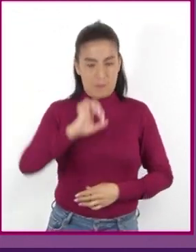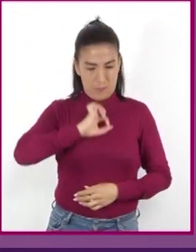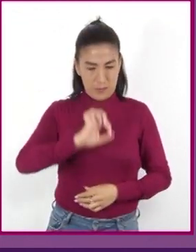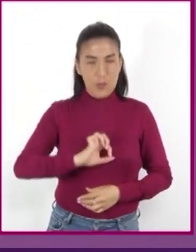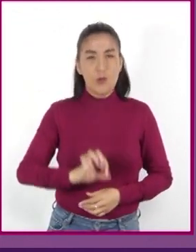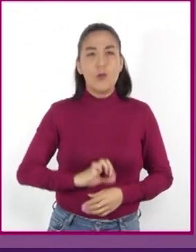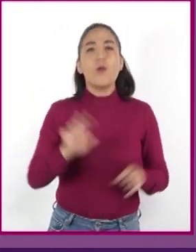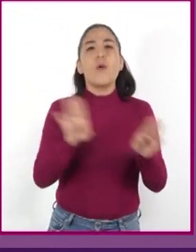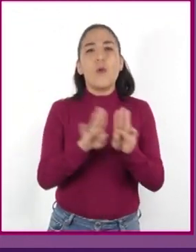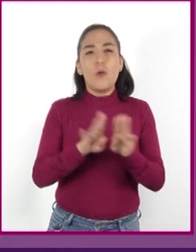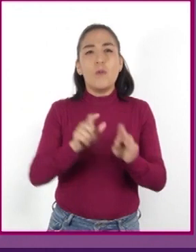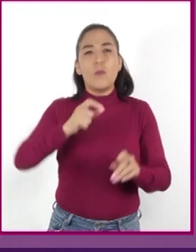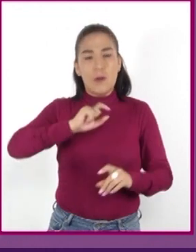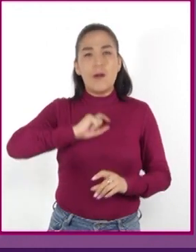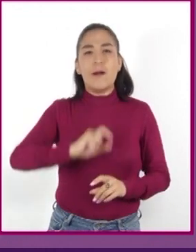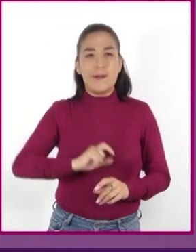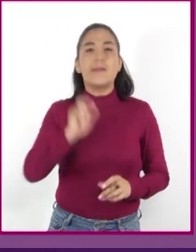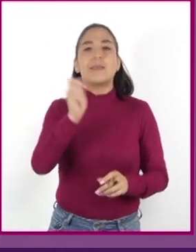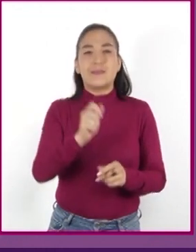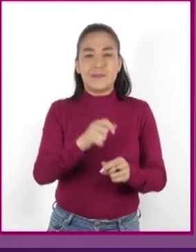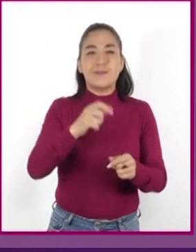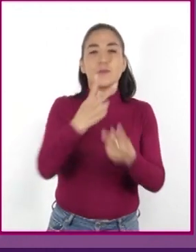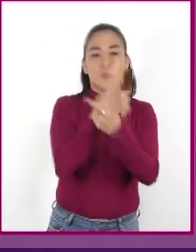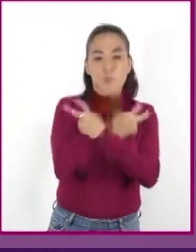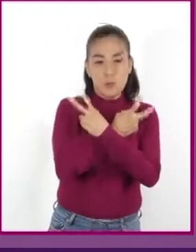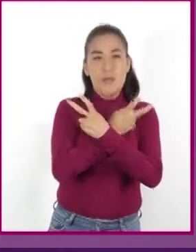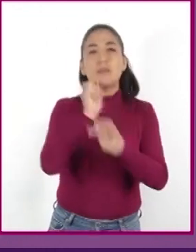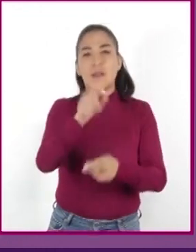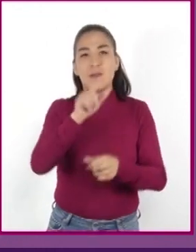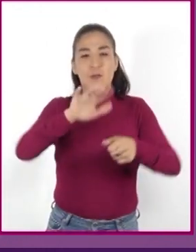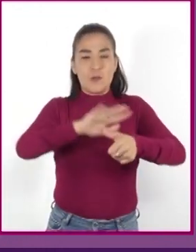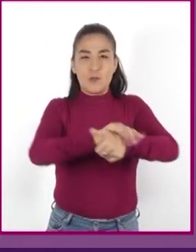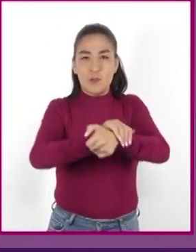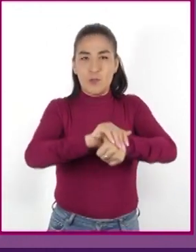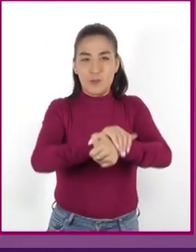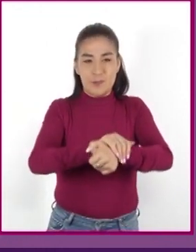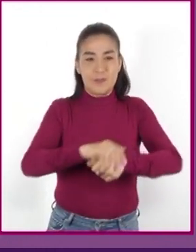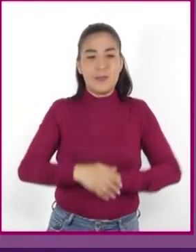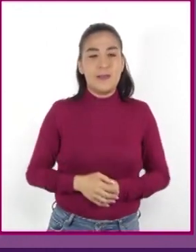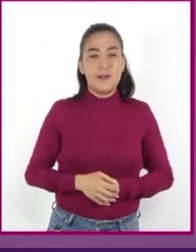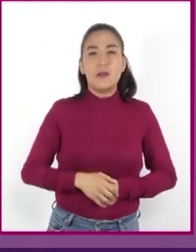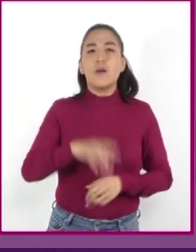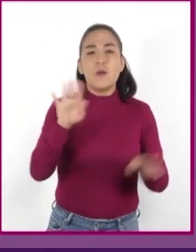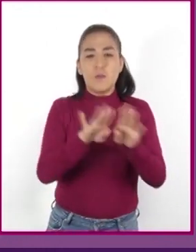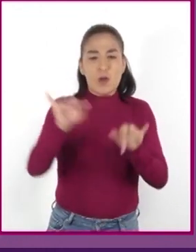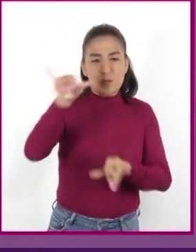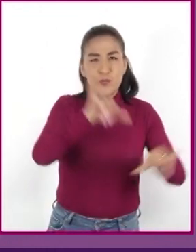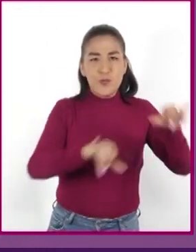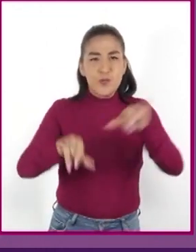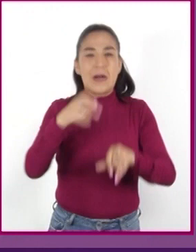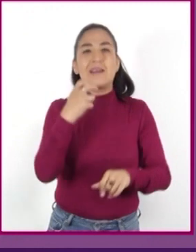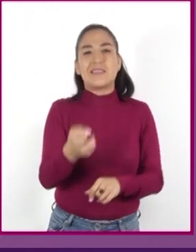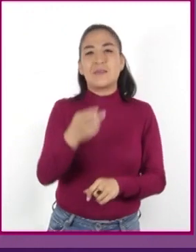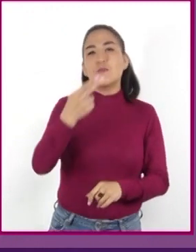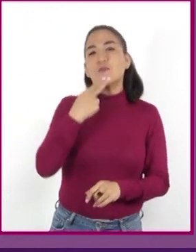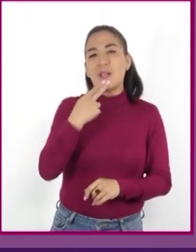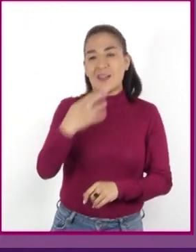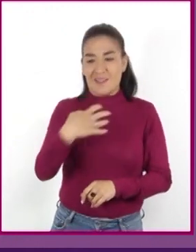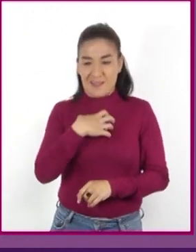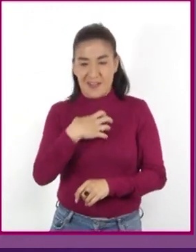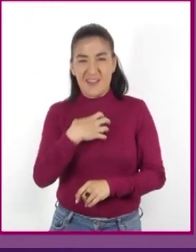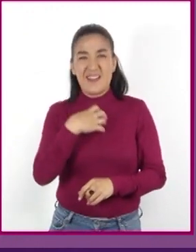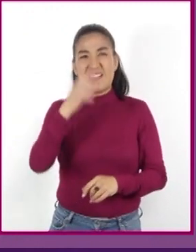huesos de animales y caparazones de tortuga. En el caso de los fertilizantes, se utilizaba estiércol y animales